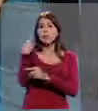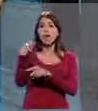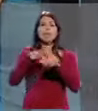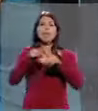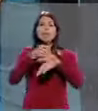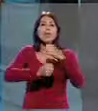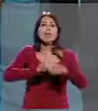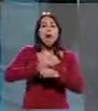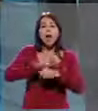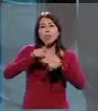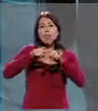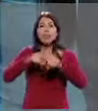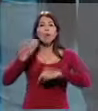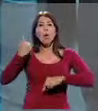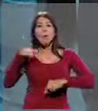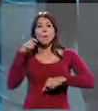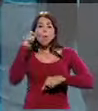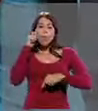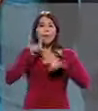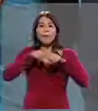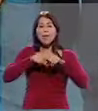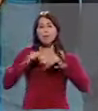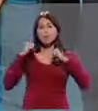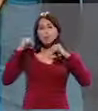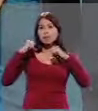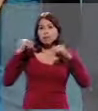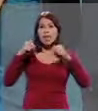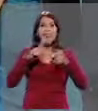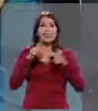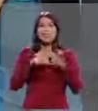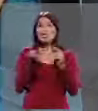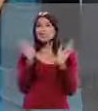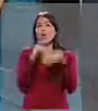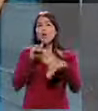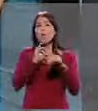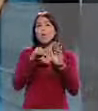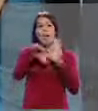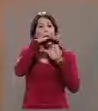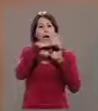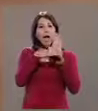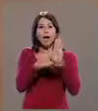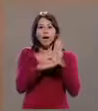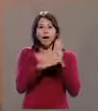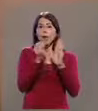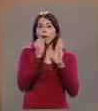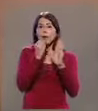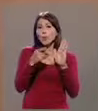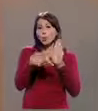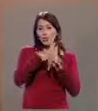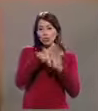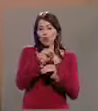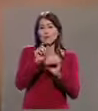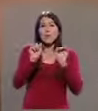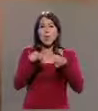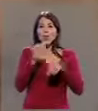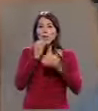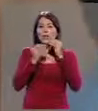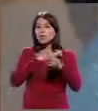eh la actividad física que realiza entonces realmente no hay como una lista de alimentos prohibido se podría Comer de todo pero